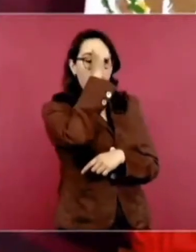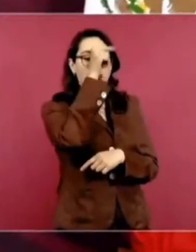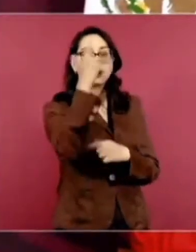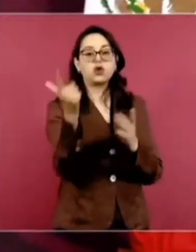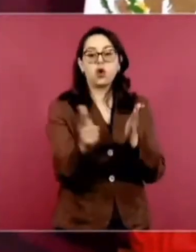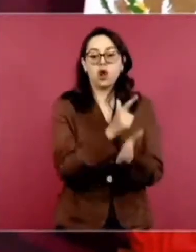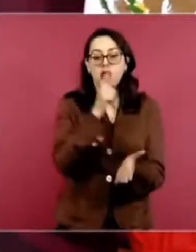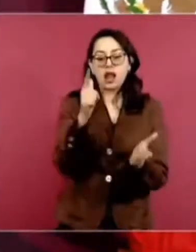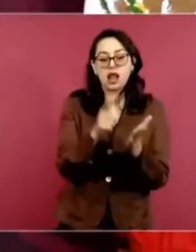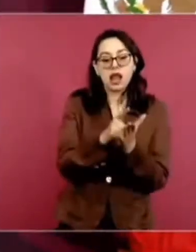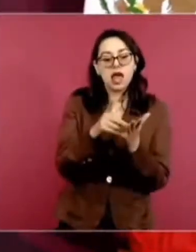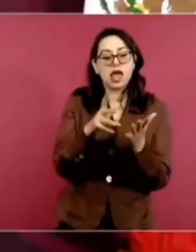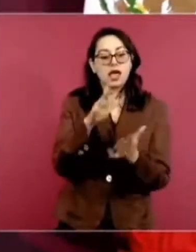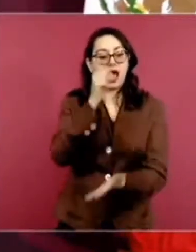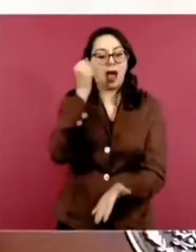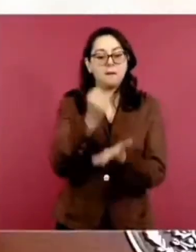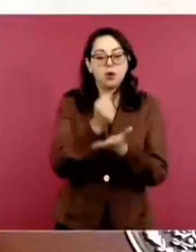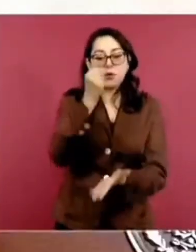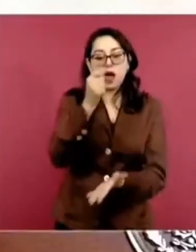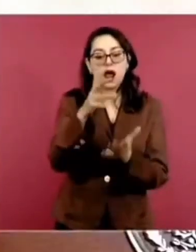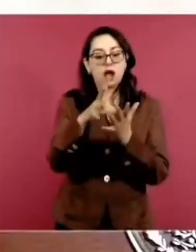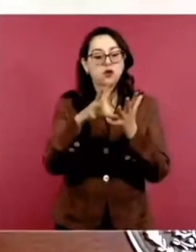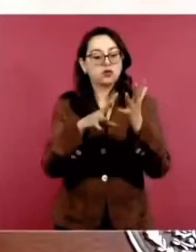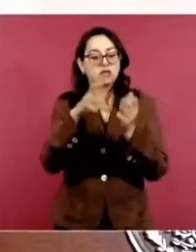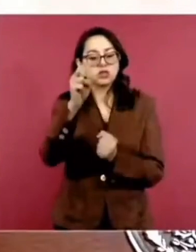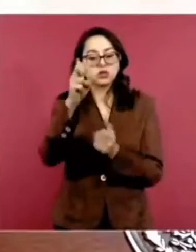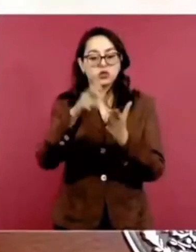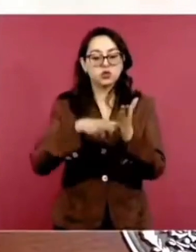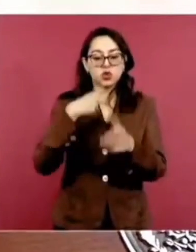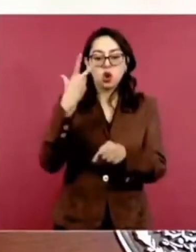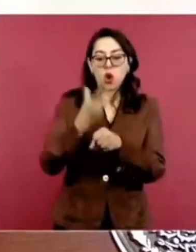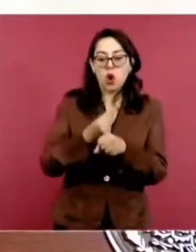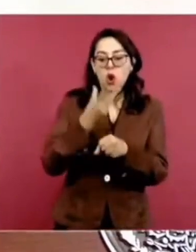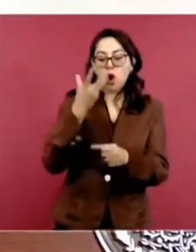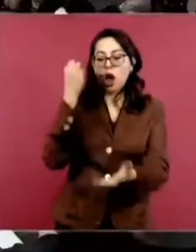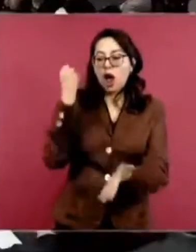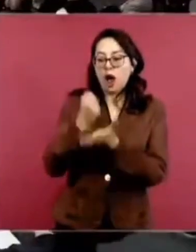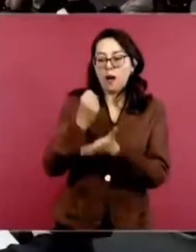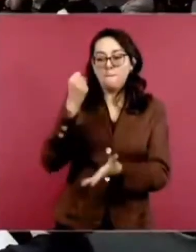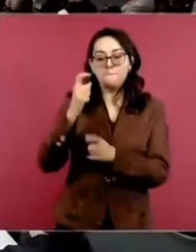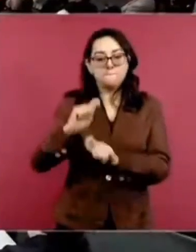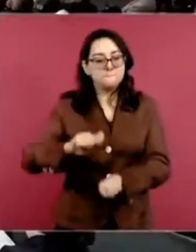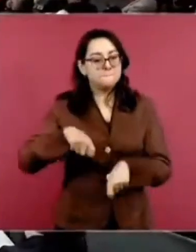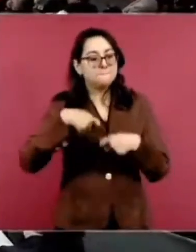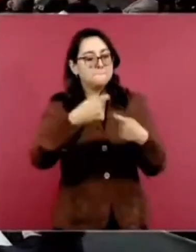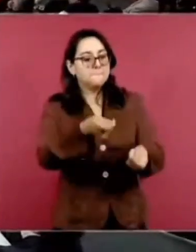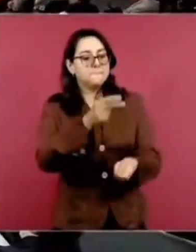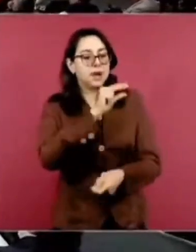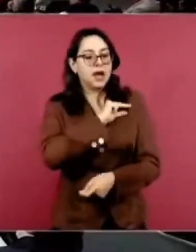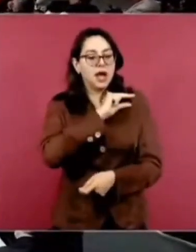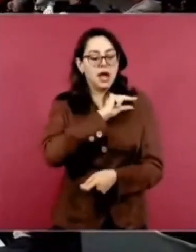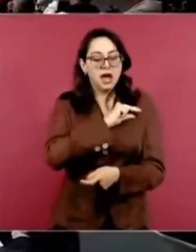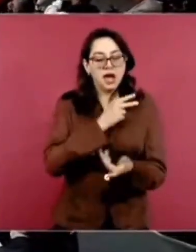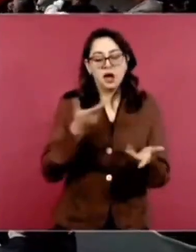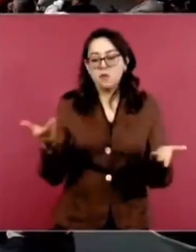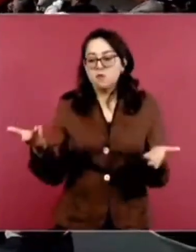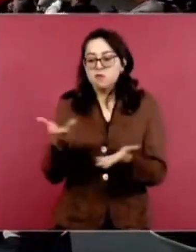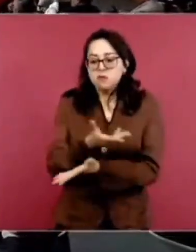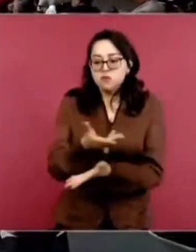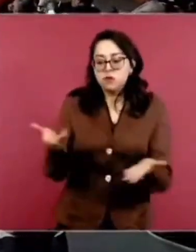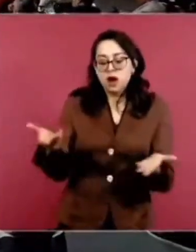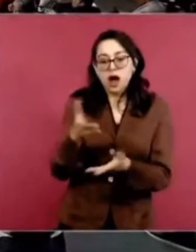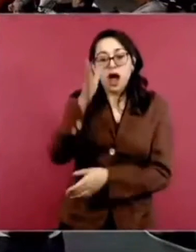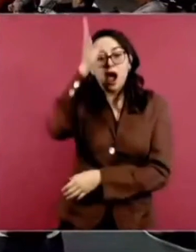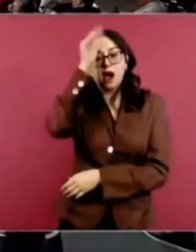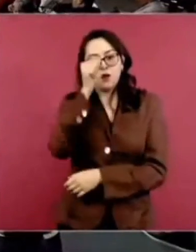Constitución para llevar a cabo la privatización del país, porque en eso es